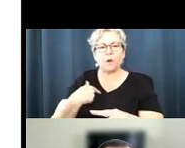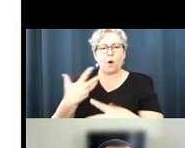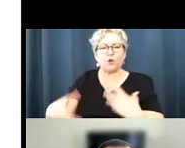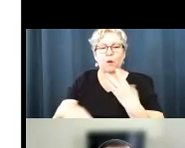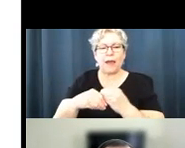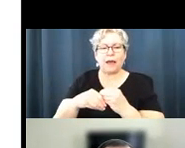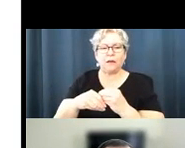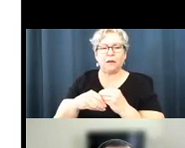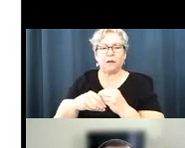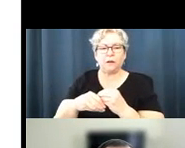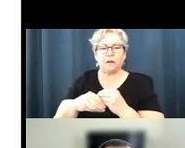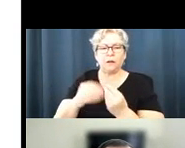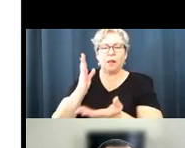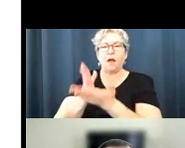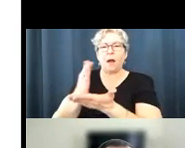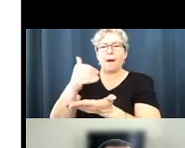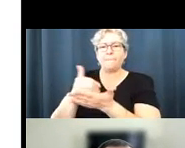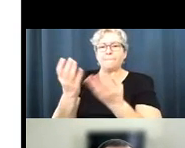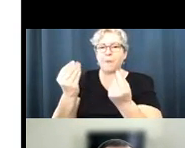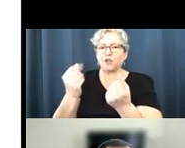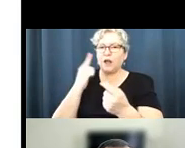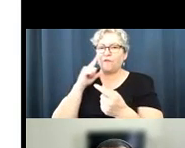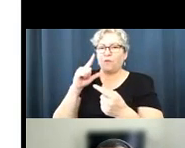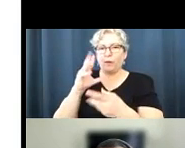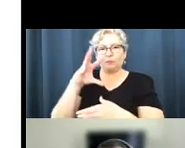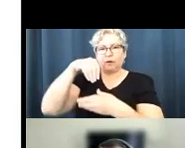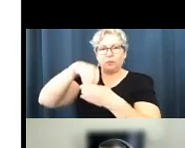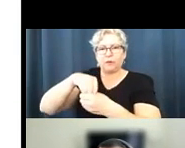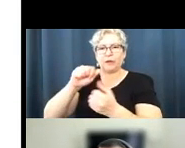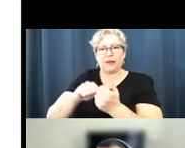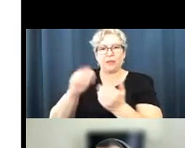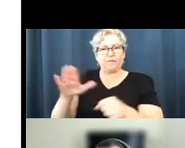quisiera añadirle al presupuesto. Si usted